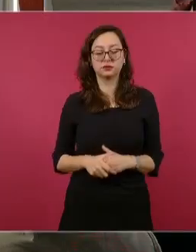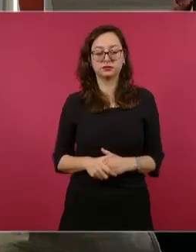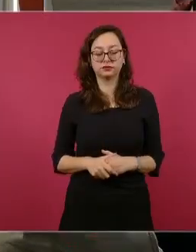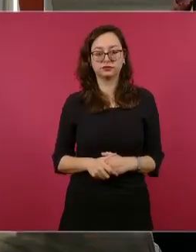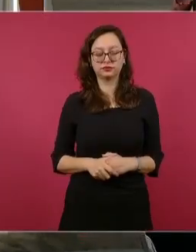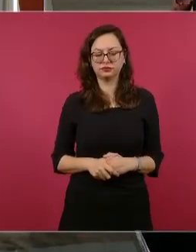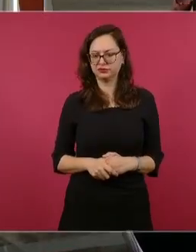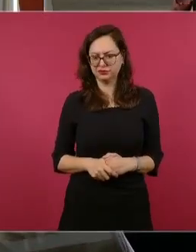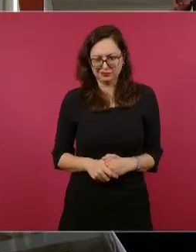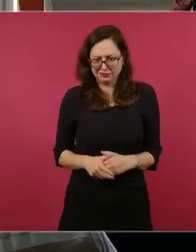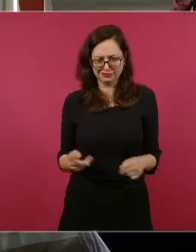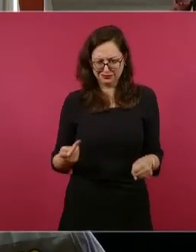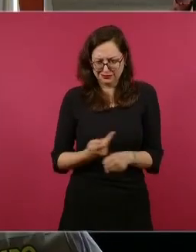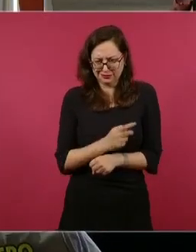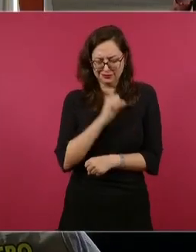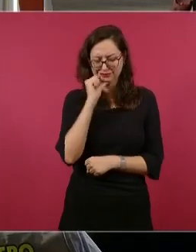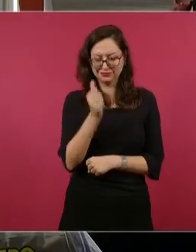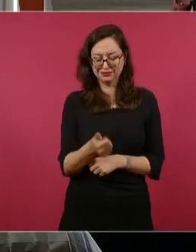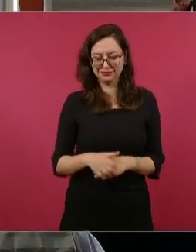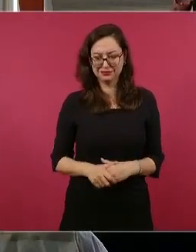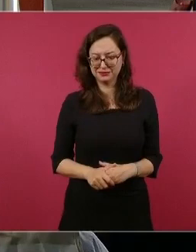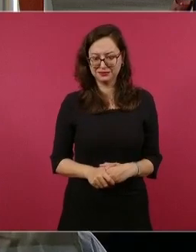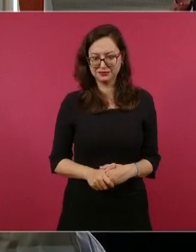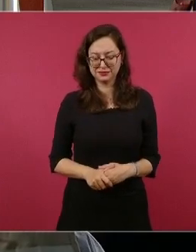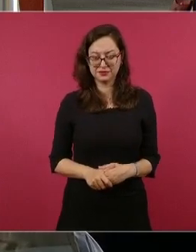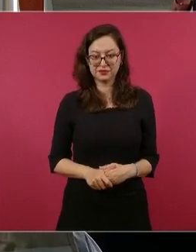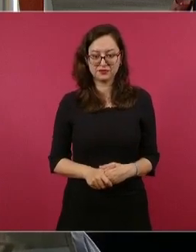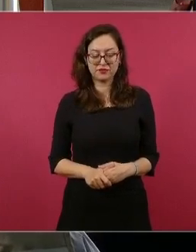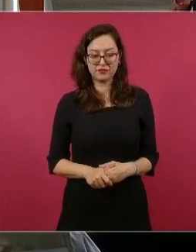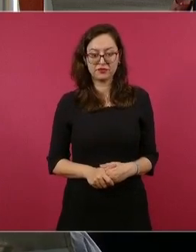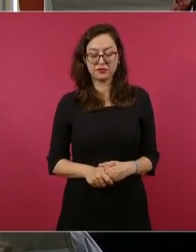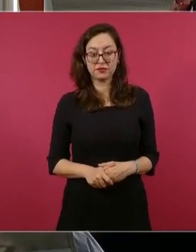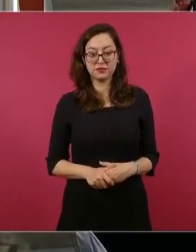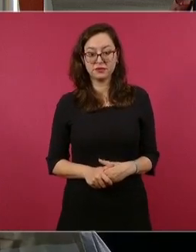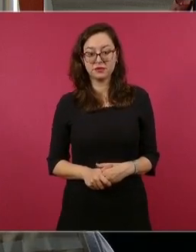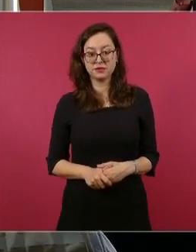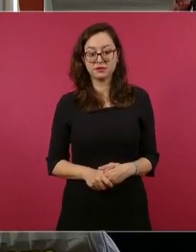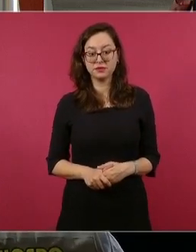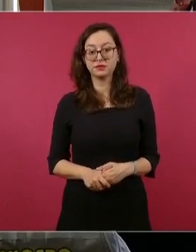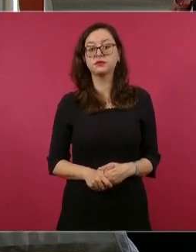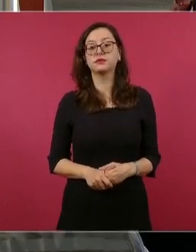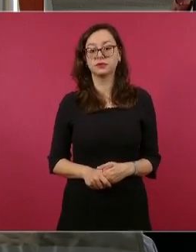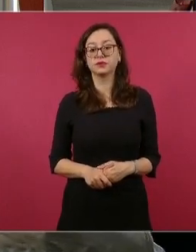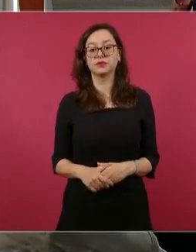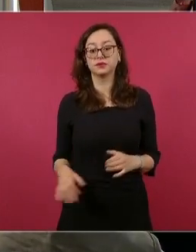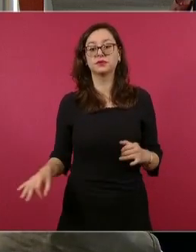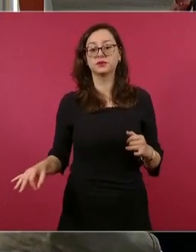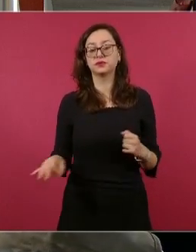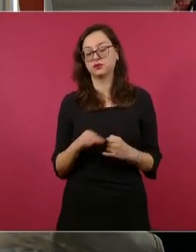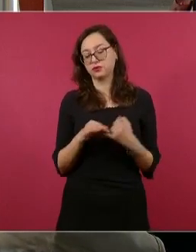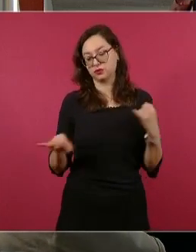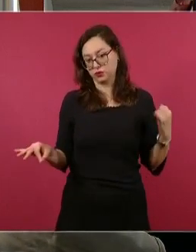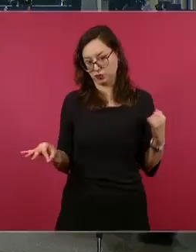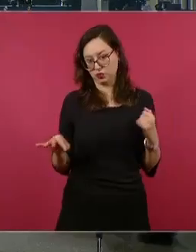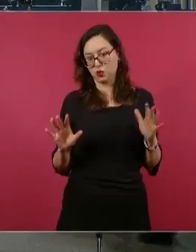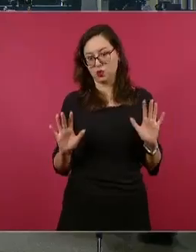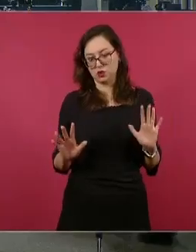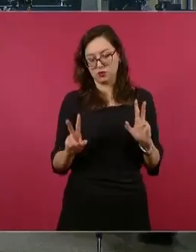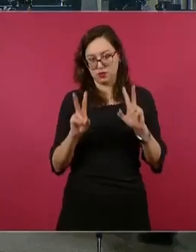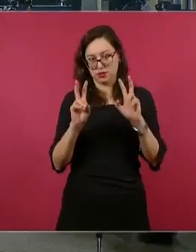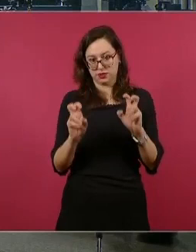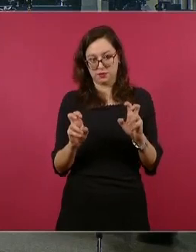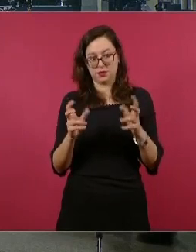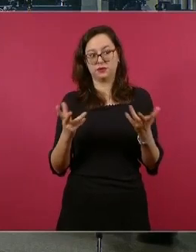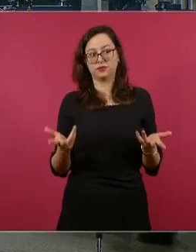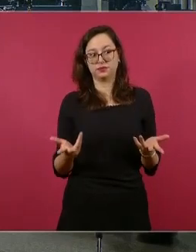No hay problema realmente. Y bien, en torno ya para finalizar este tema de lo que le mencionaba de que si habría división de